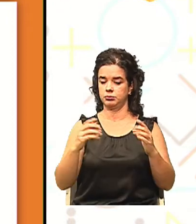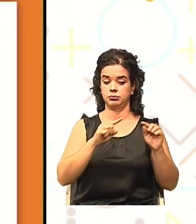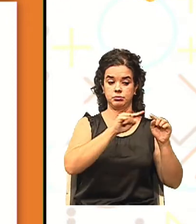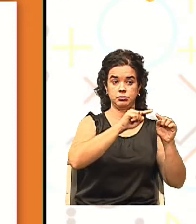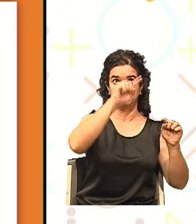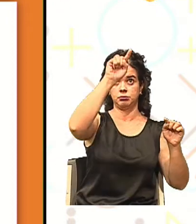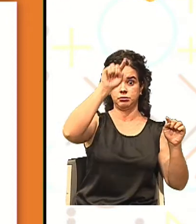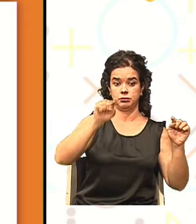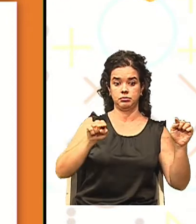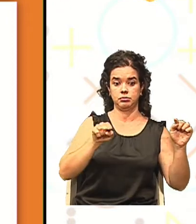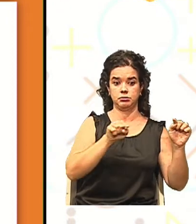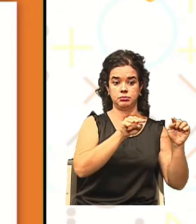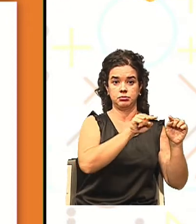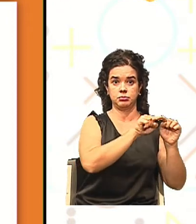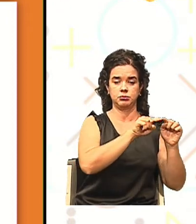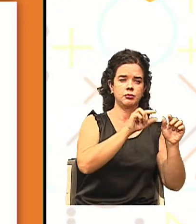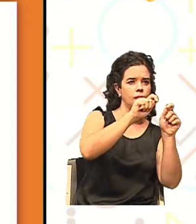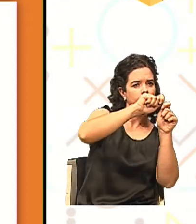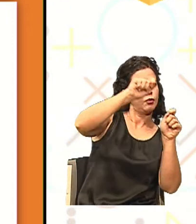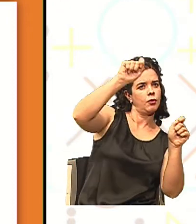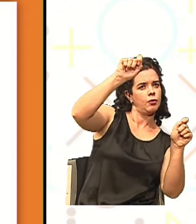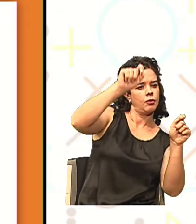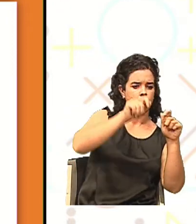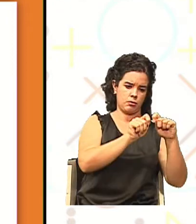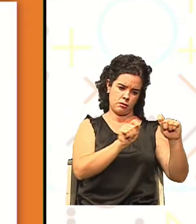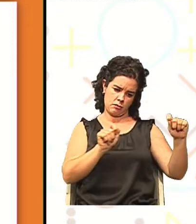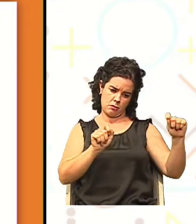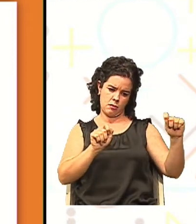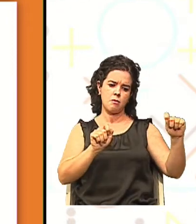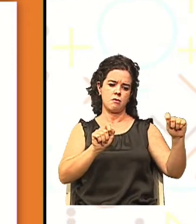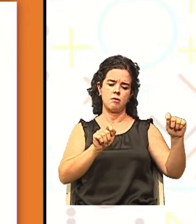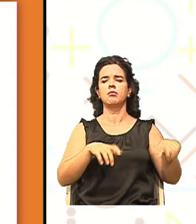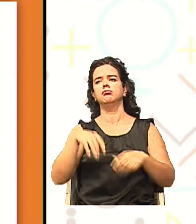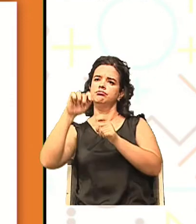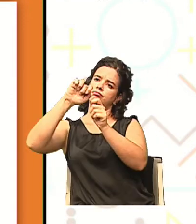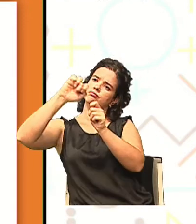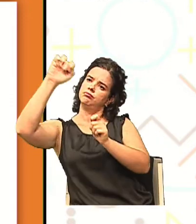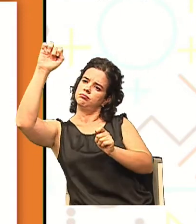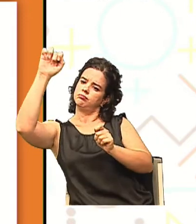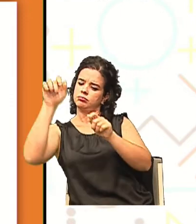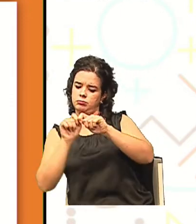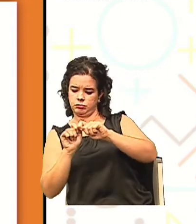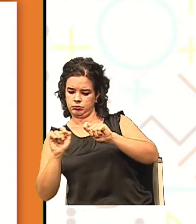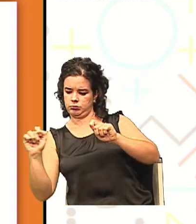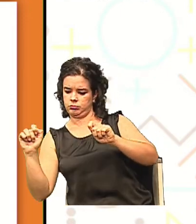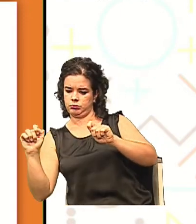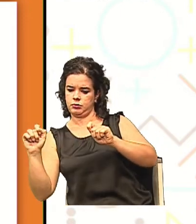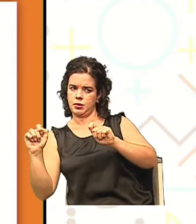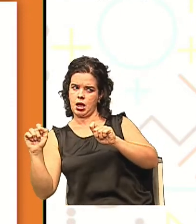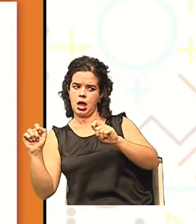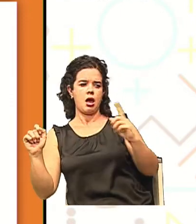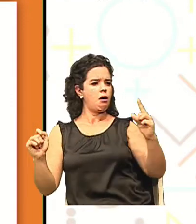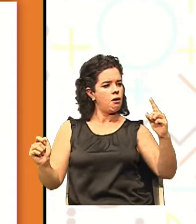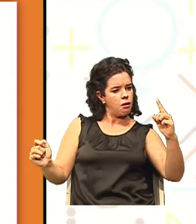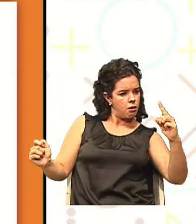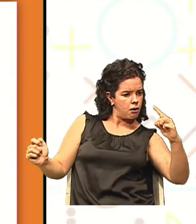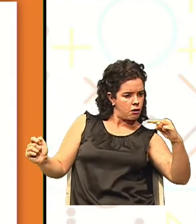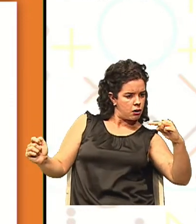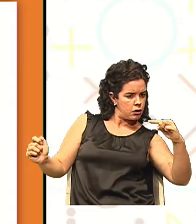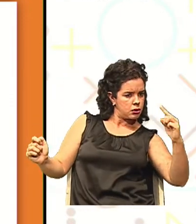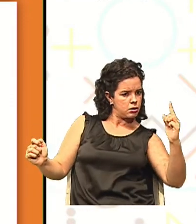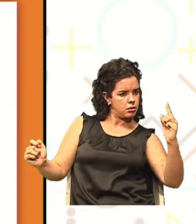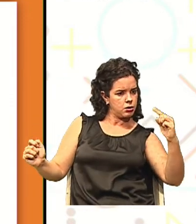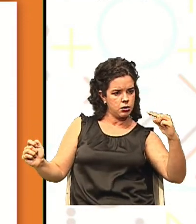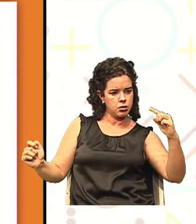dos lados de un triángulo y el ángulo en el cual estos lados se unen